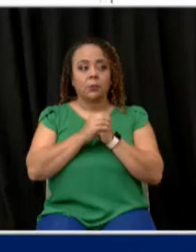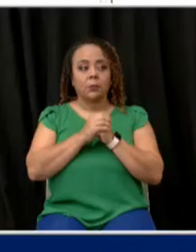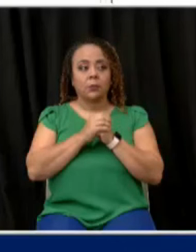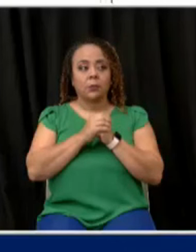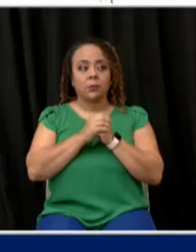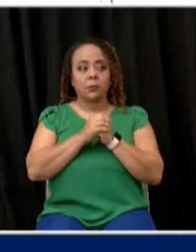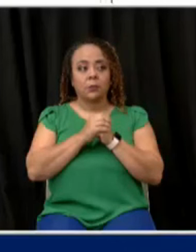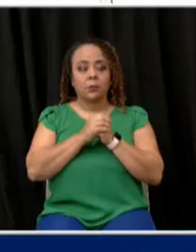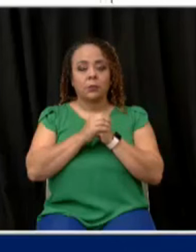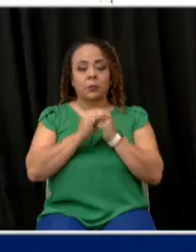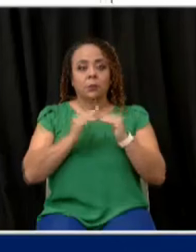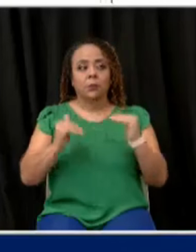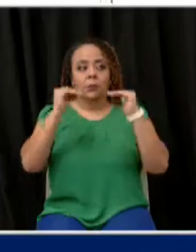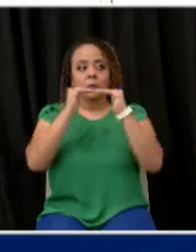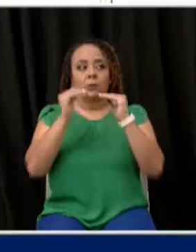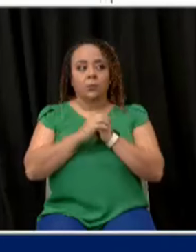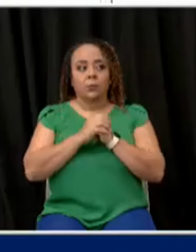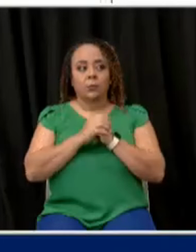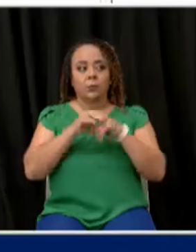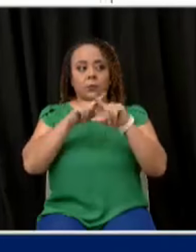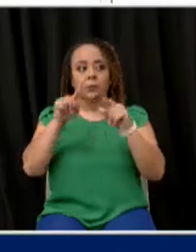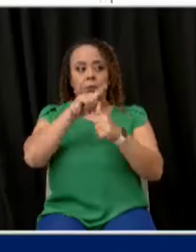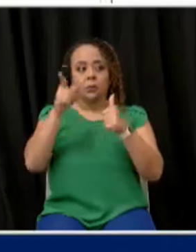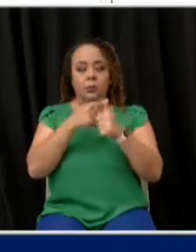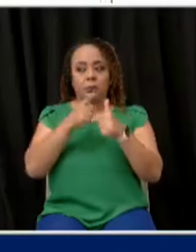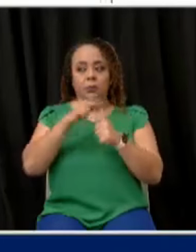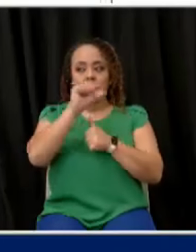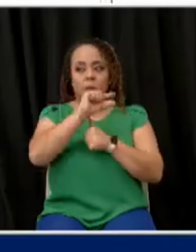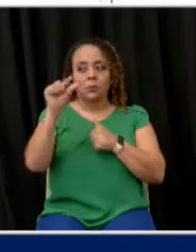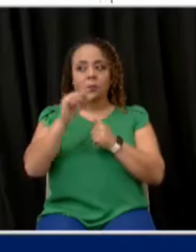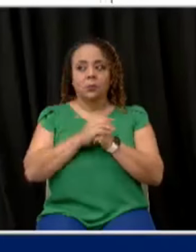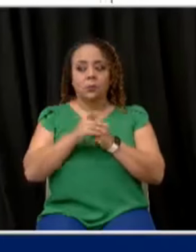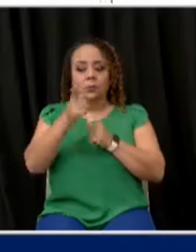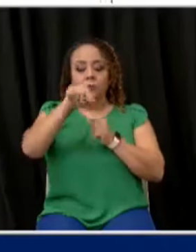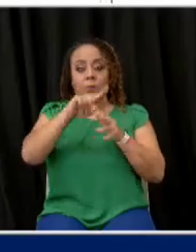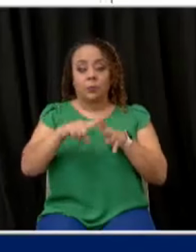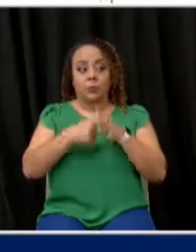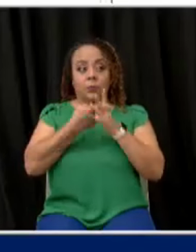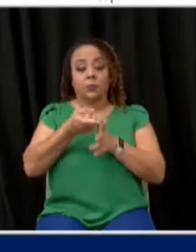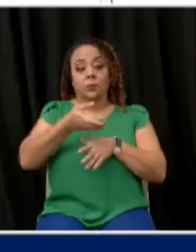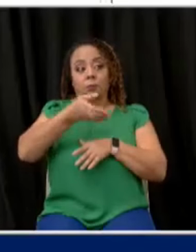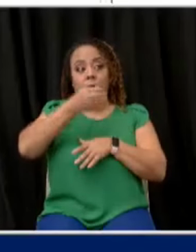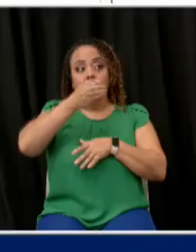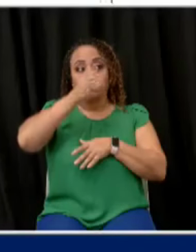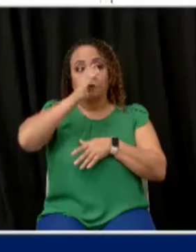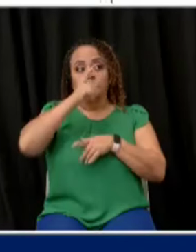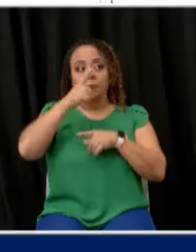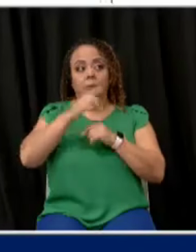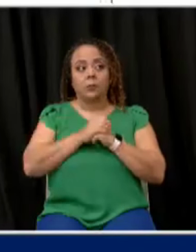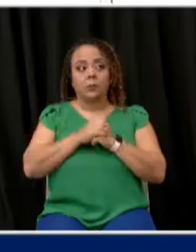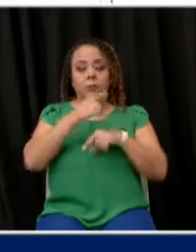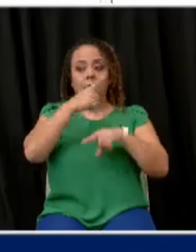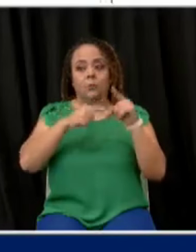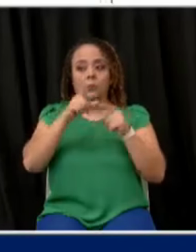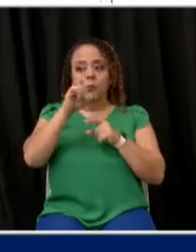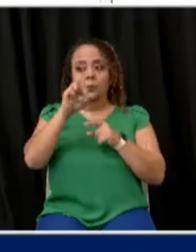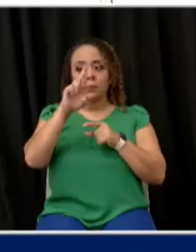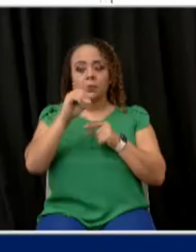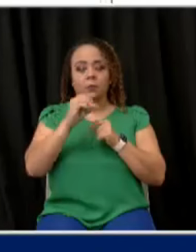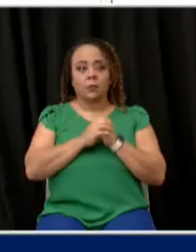los niveles eran alterados. Pero la primera semana que ellos empezaron a tomar, solo con tomar medio litro de